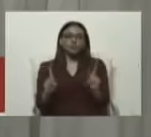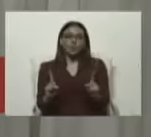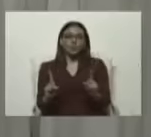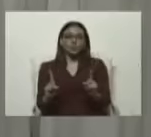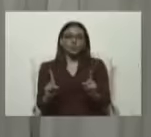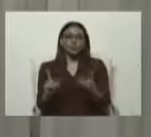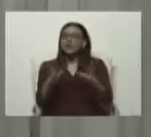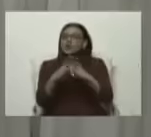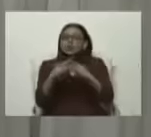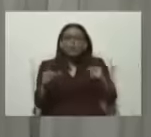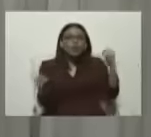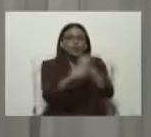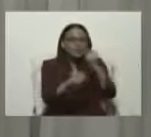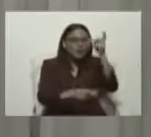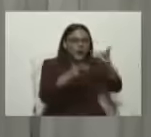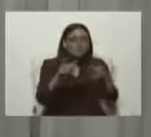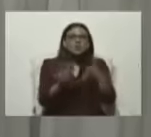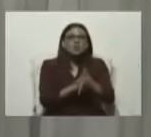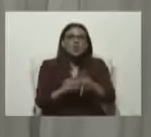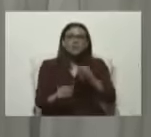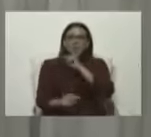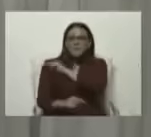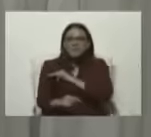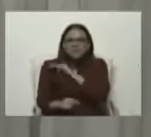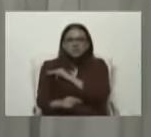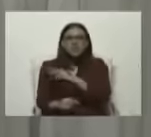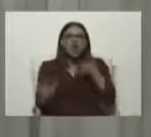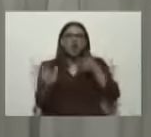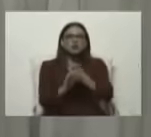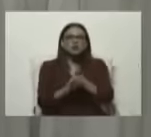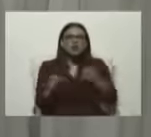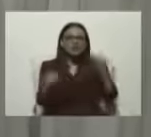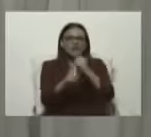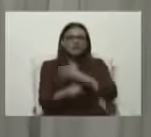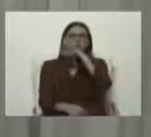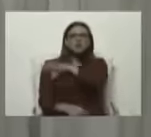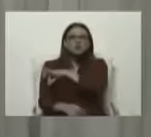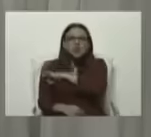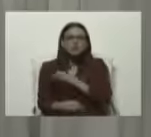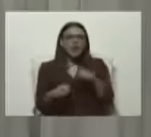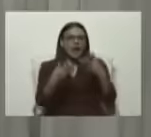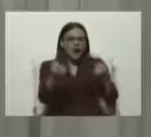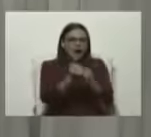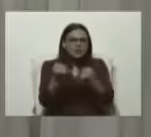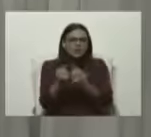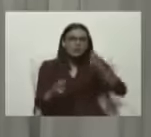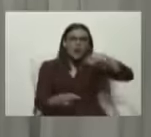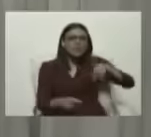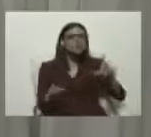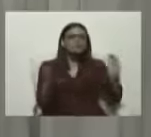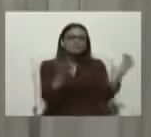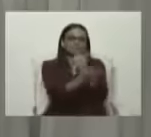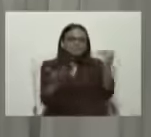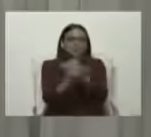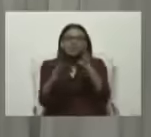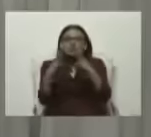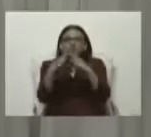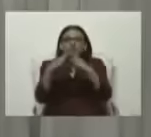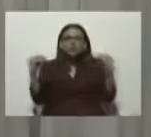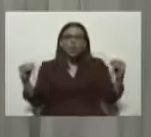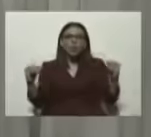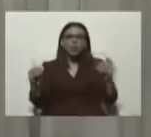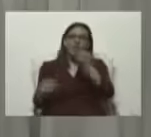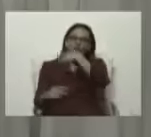Todos los programas sociales, todas las misiones sociales, todas las grandes misiones sociales son eliminadas en Land